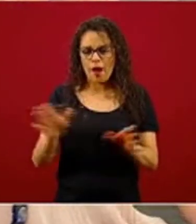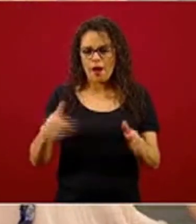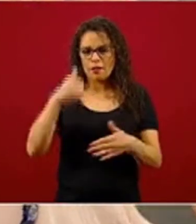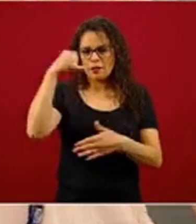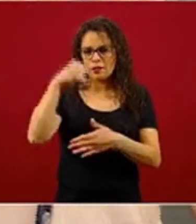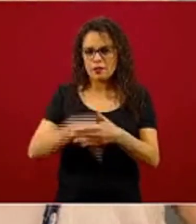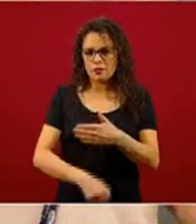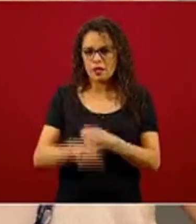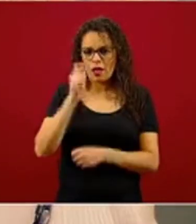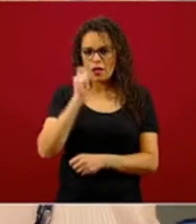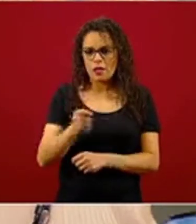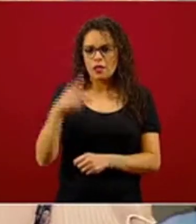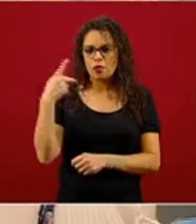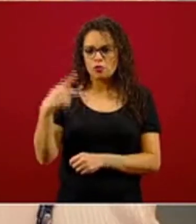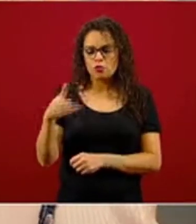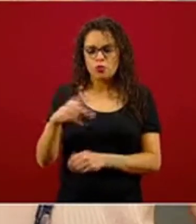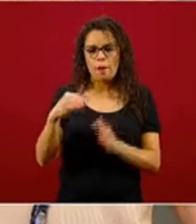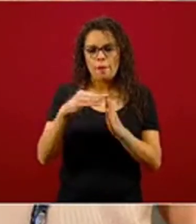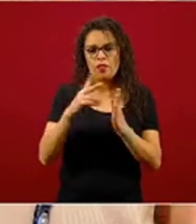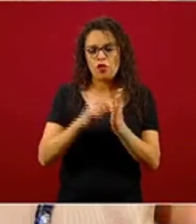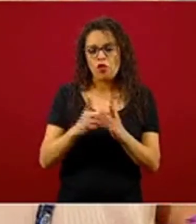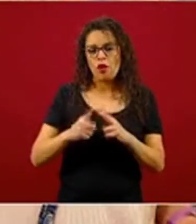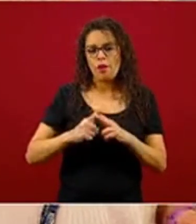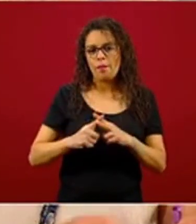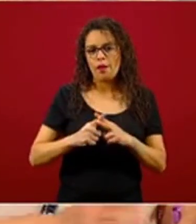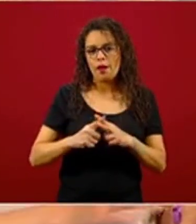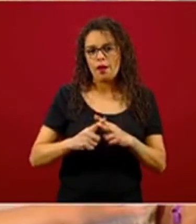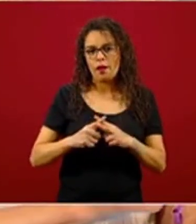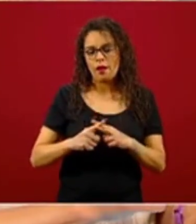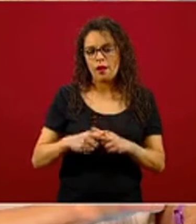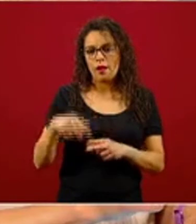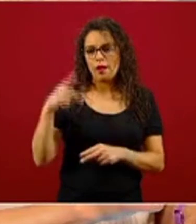modelo matemático elaborado por CONACYT.